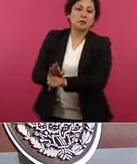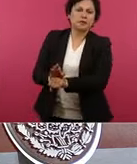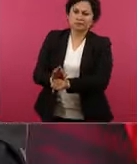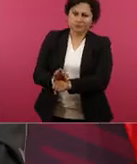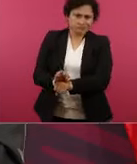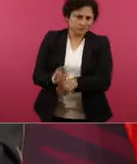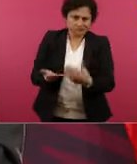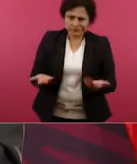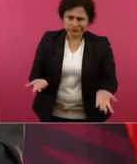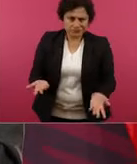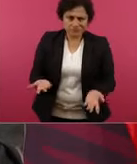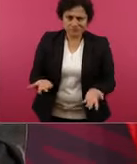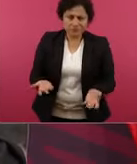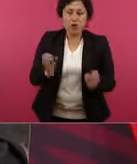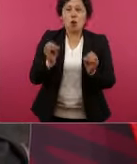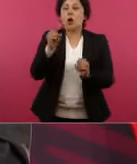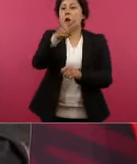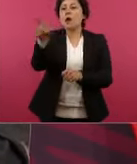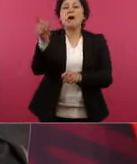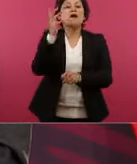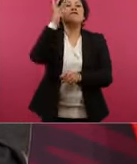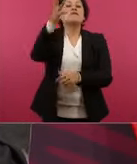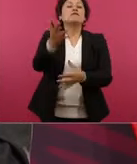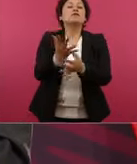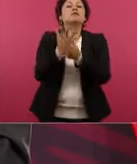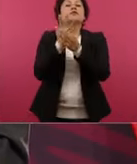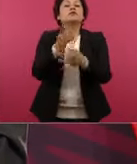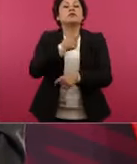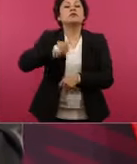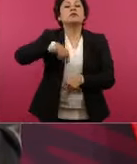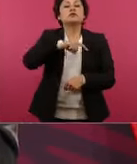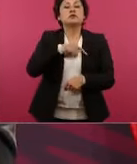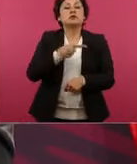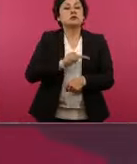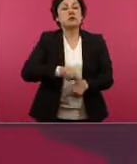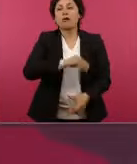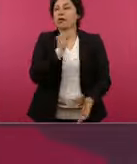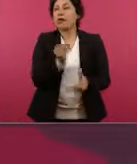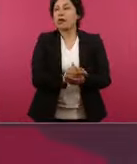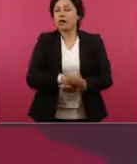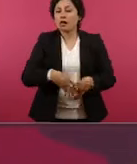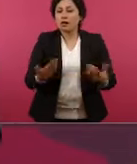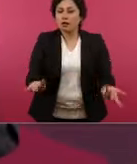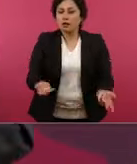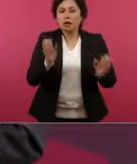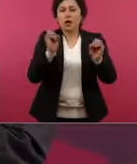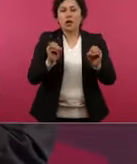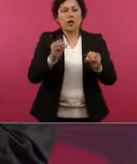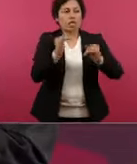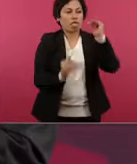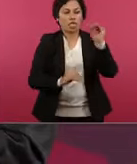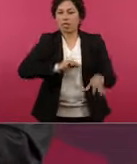que no hicimos nada por combatir la pobreza, por combatir la desigualdad.